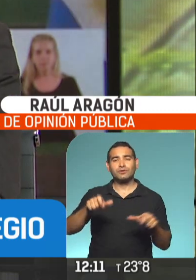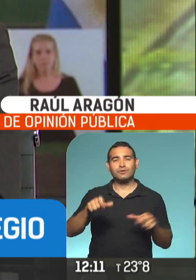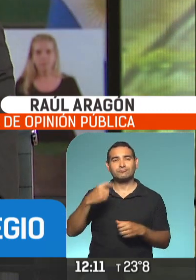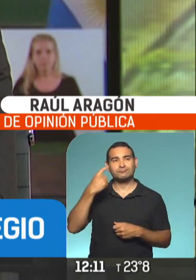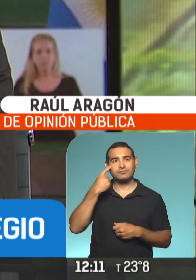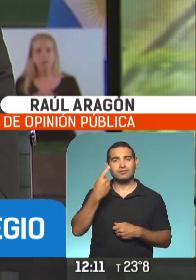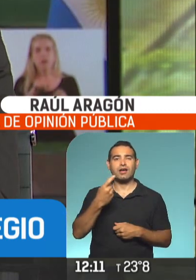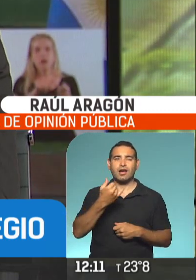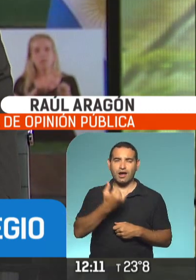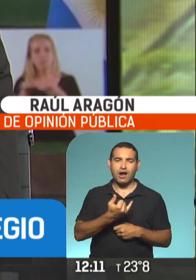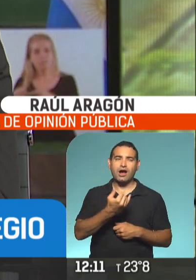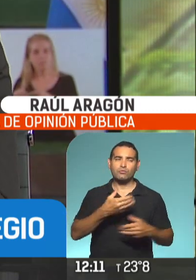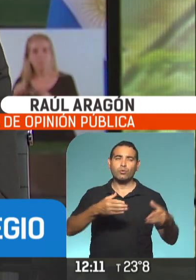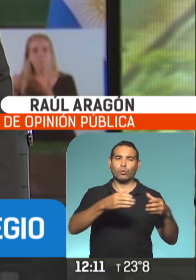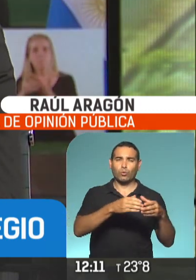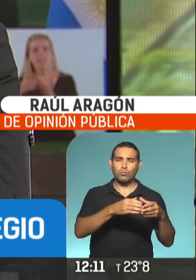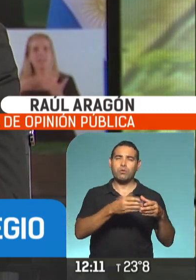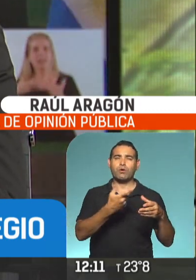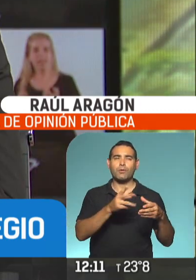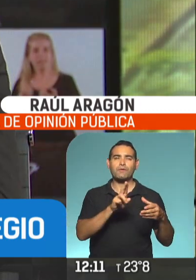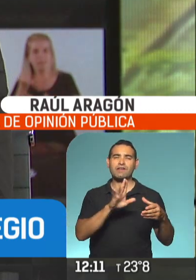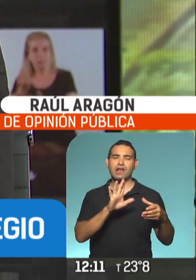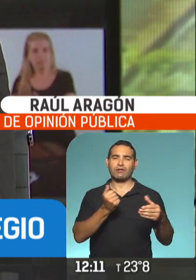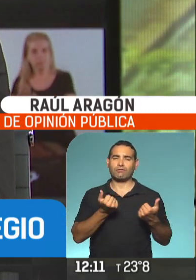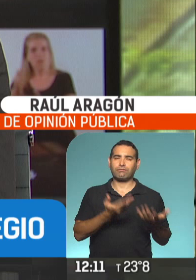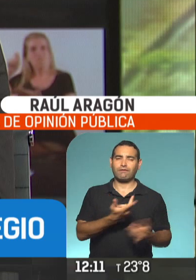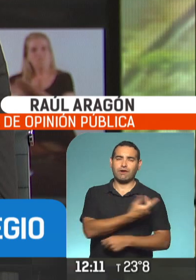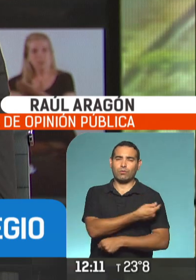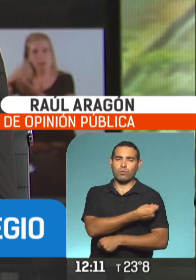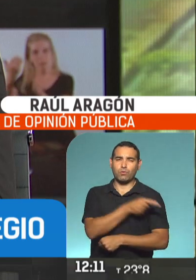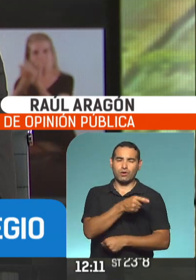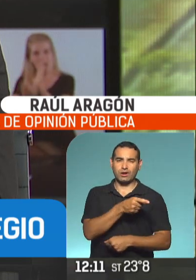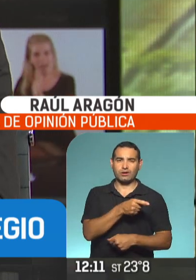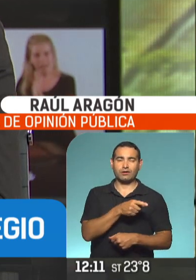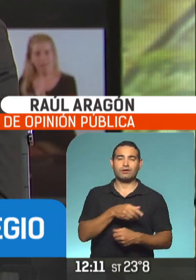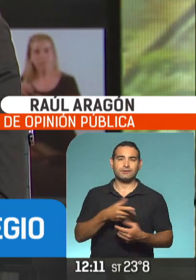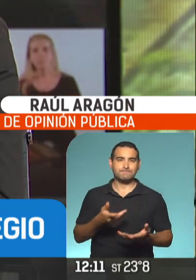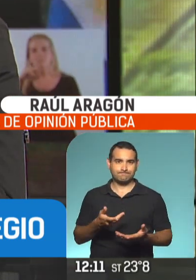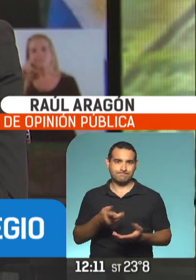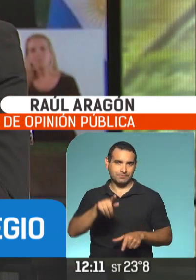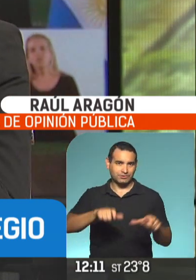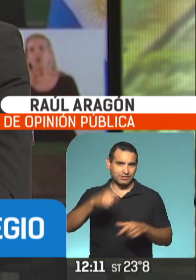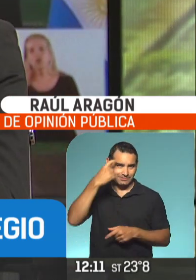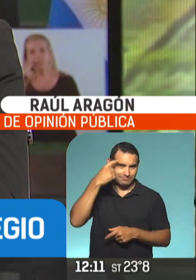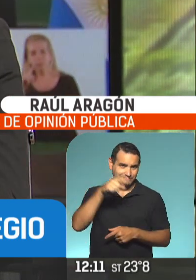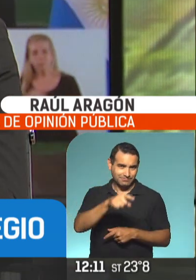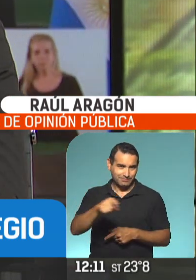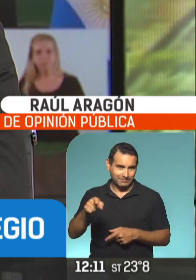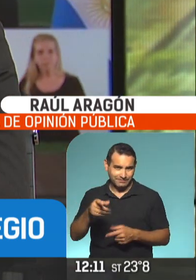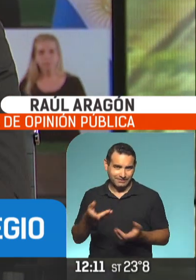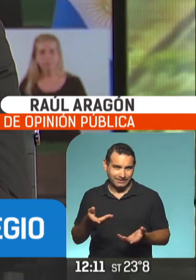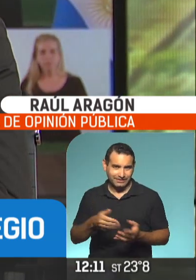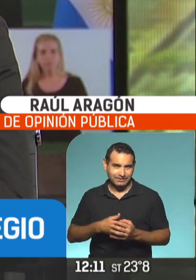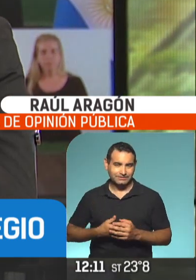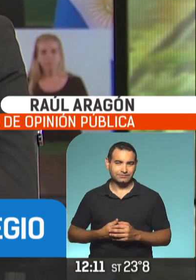vacunatorio de privilegio, vacunatorio VIP o como quieran llamarlo, mucho más eso que lo que dispara todo